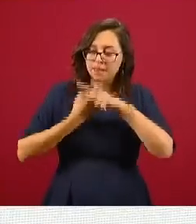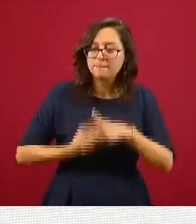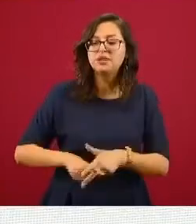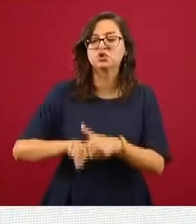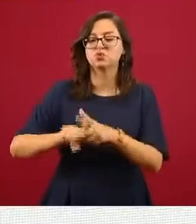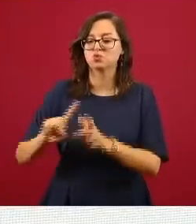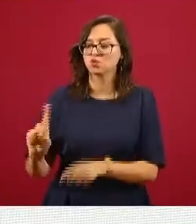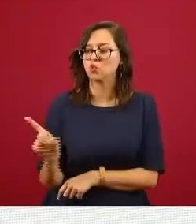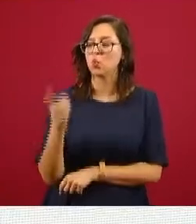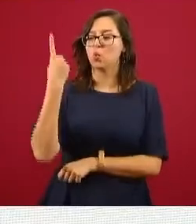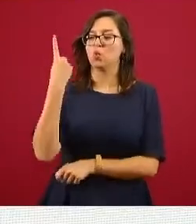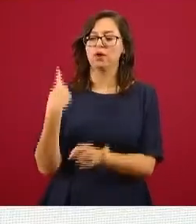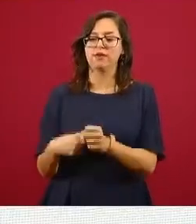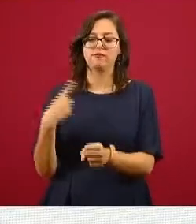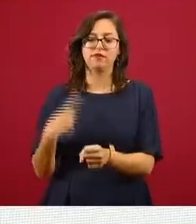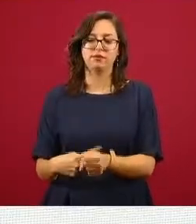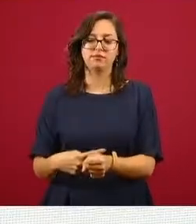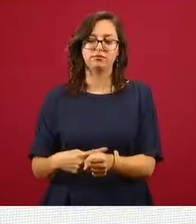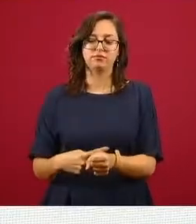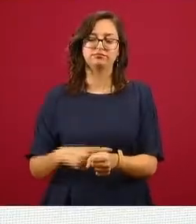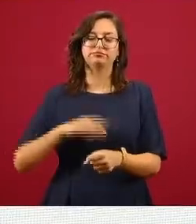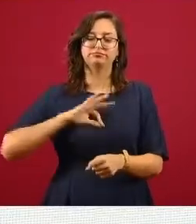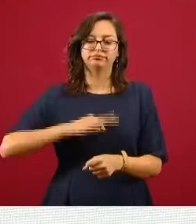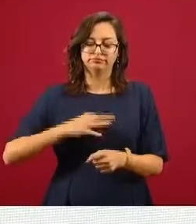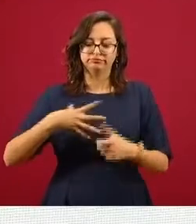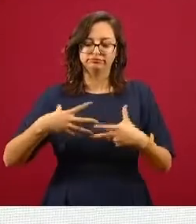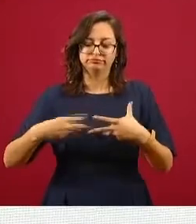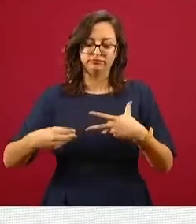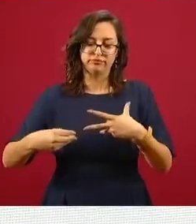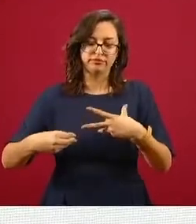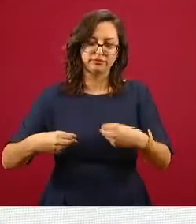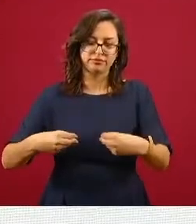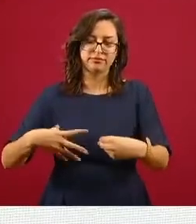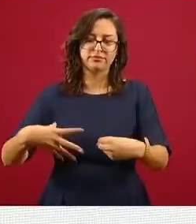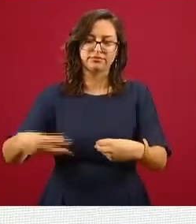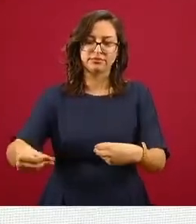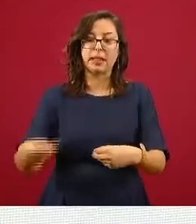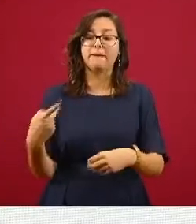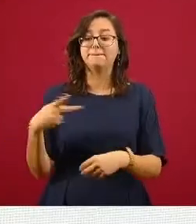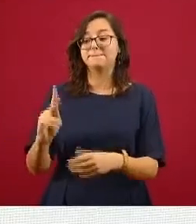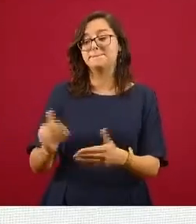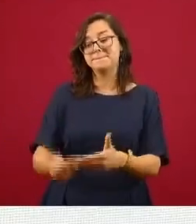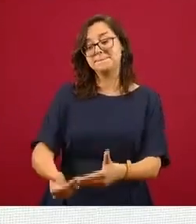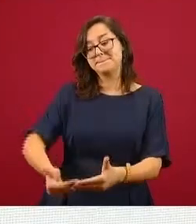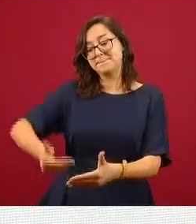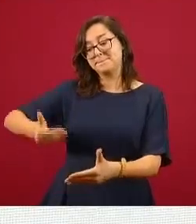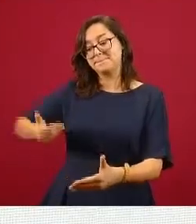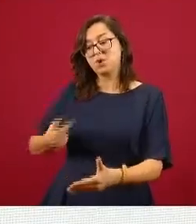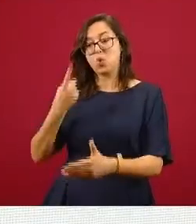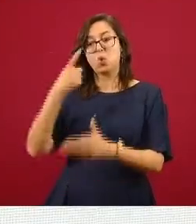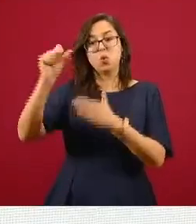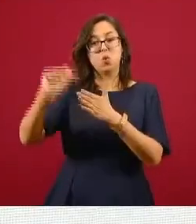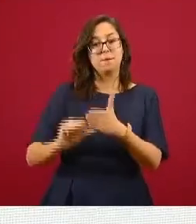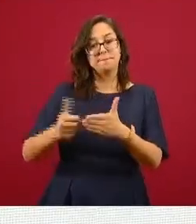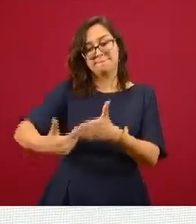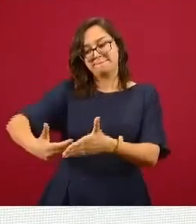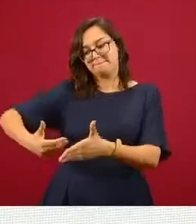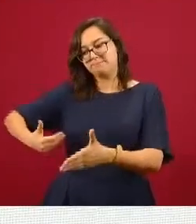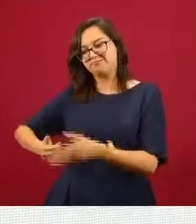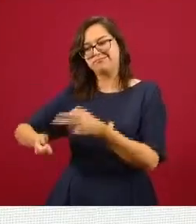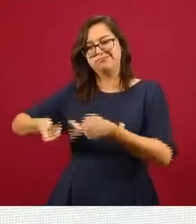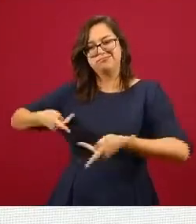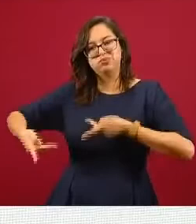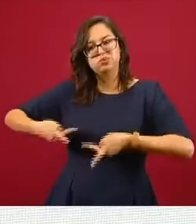se presentó el primer caso. Pero habíamos estado preparando todo esto. Ya hemos dicho en otra